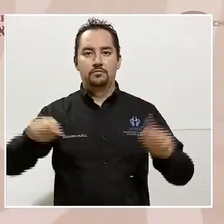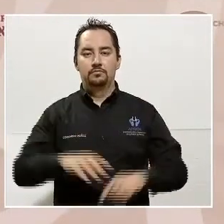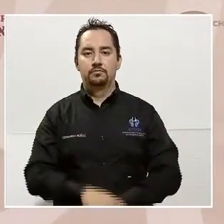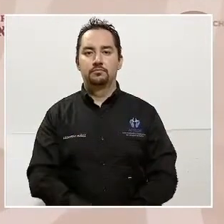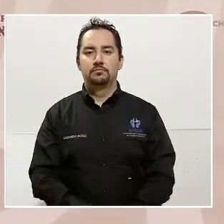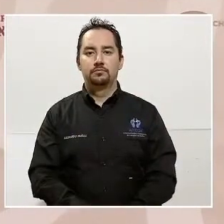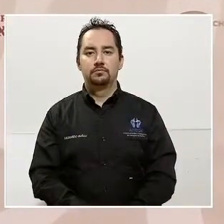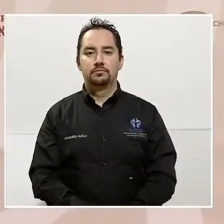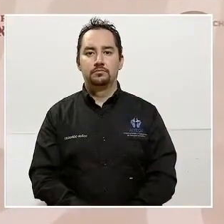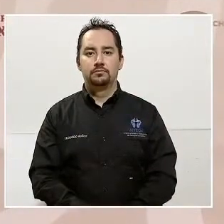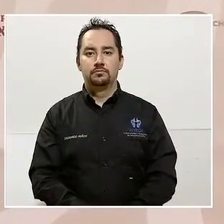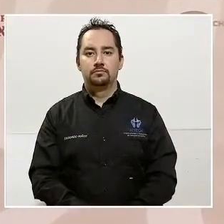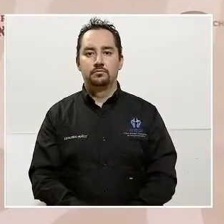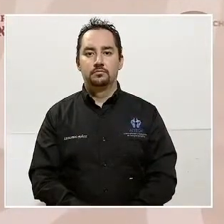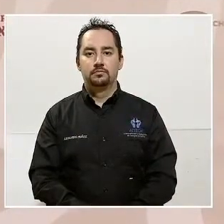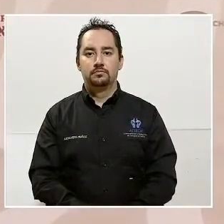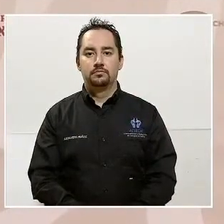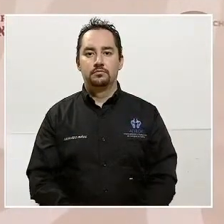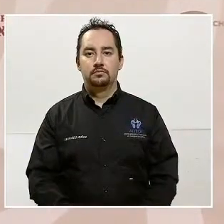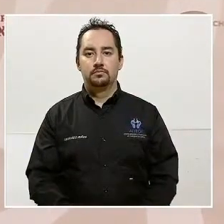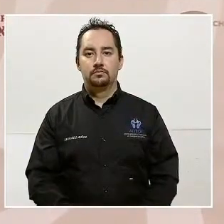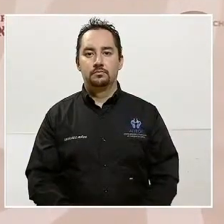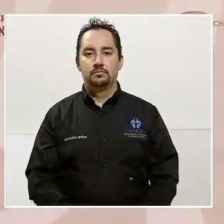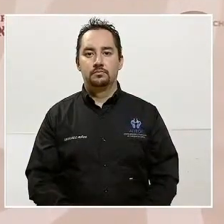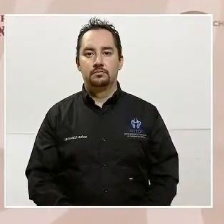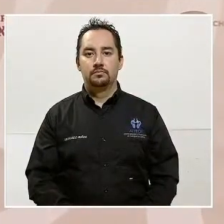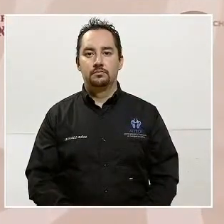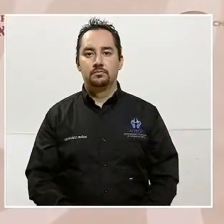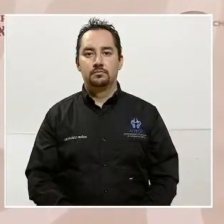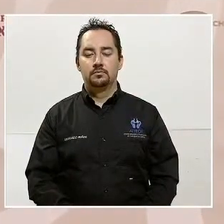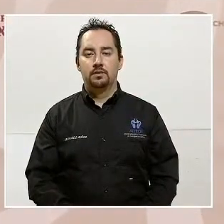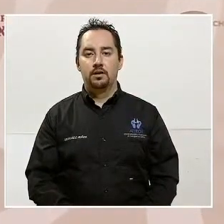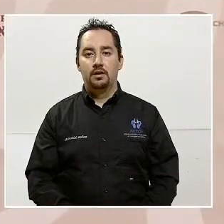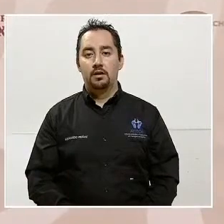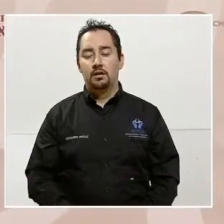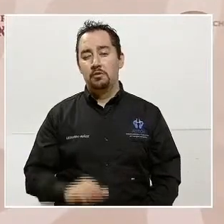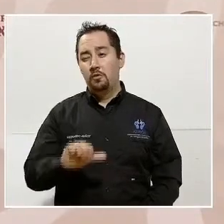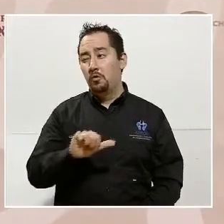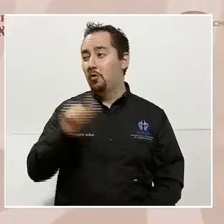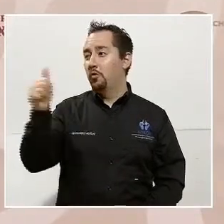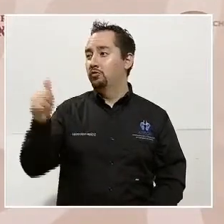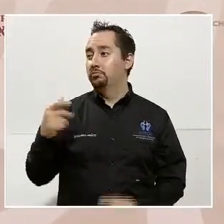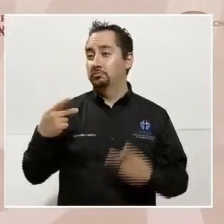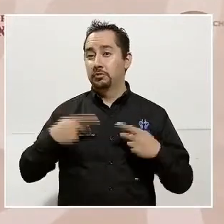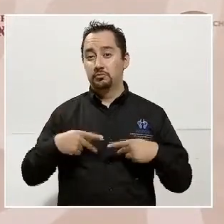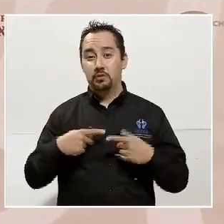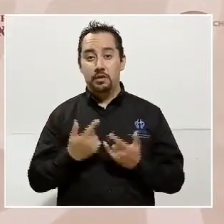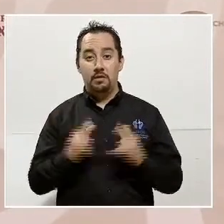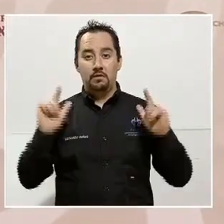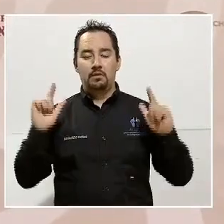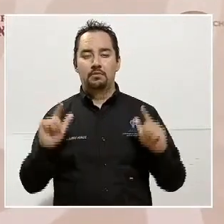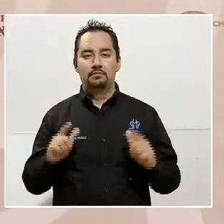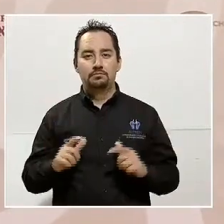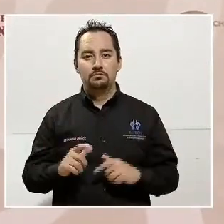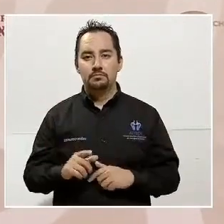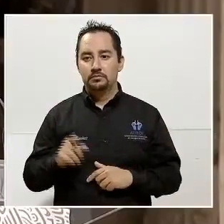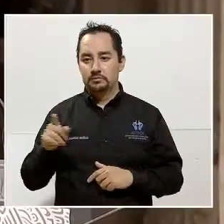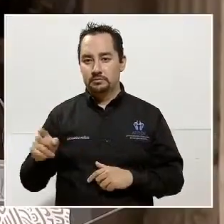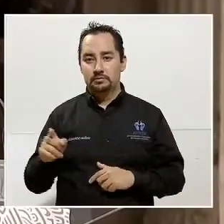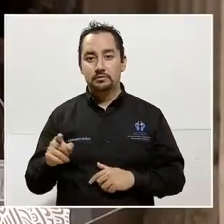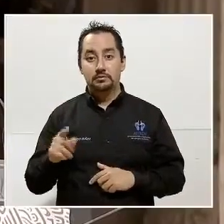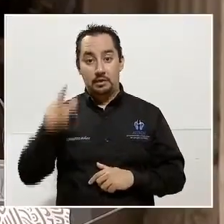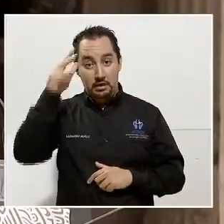A diferencia de otros libertadores, Hidalgo proclama la abolición de la